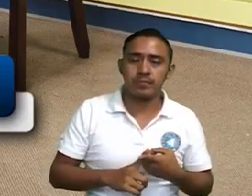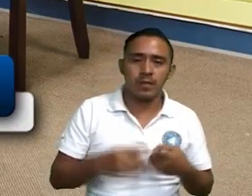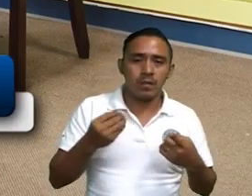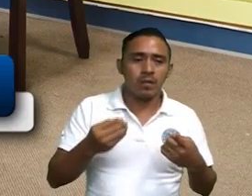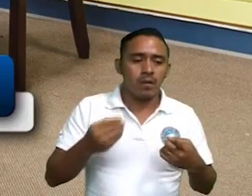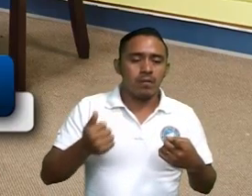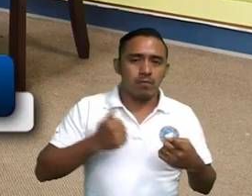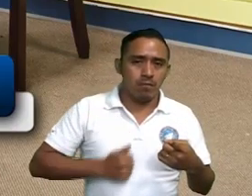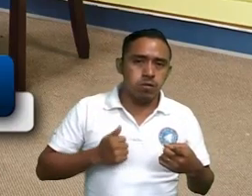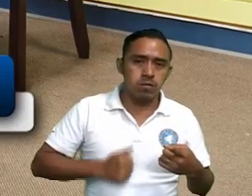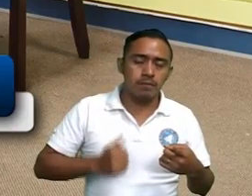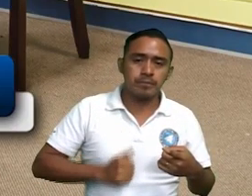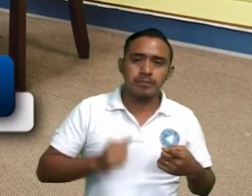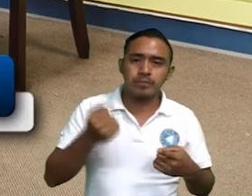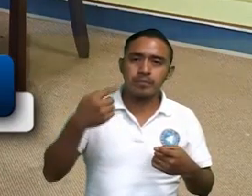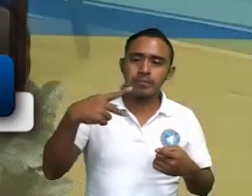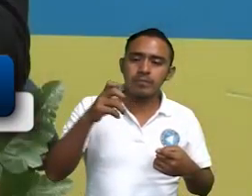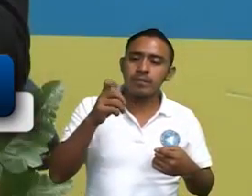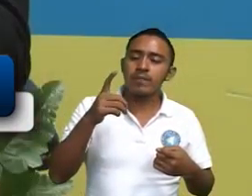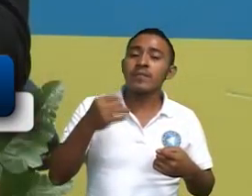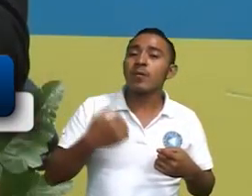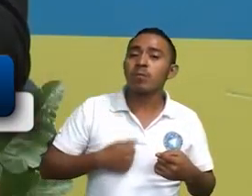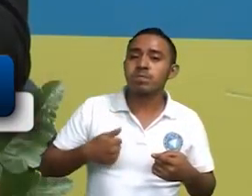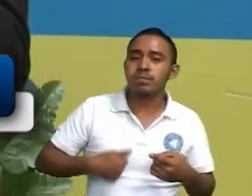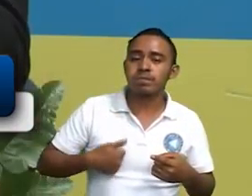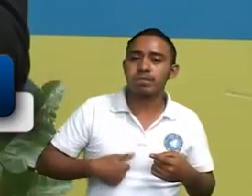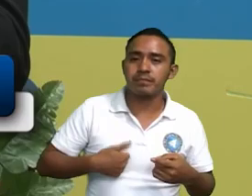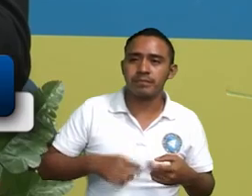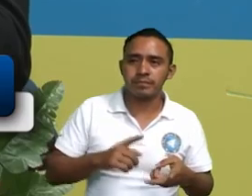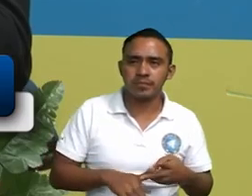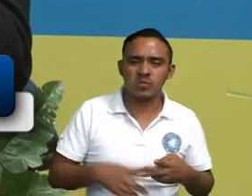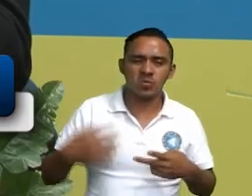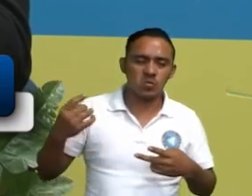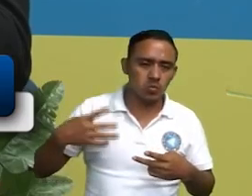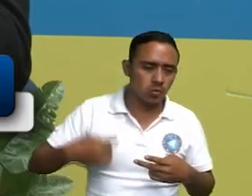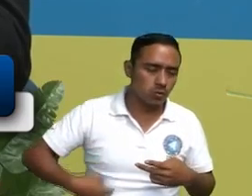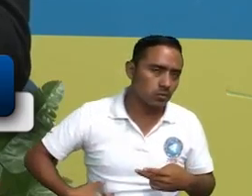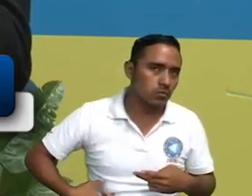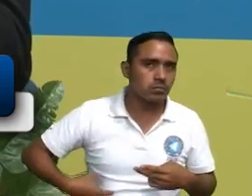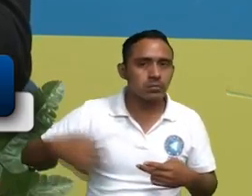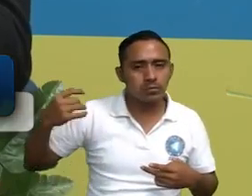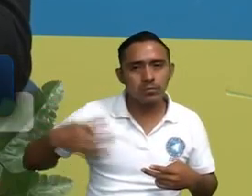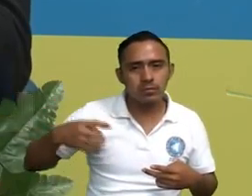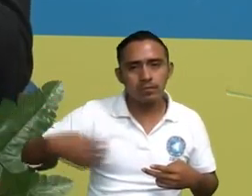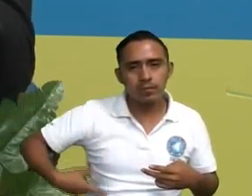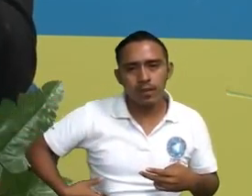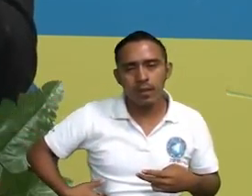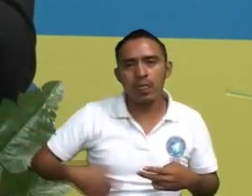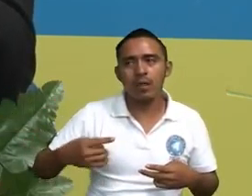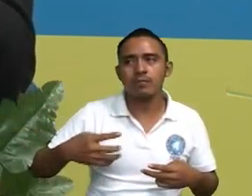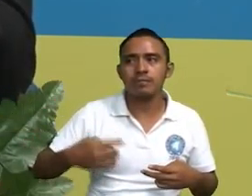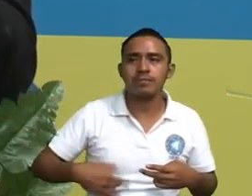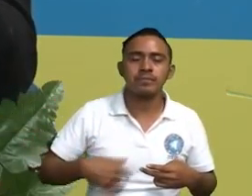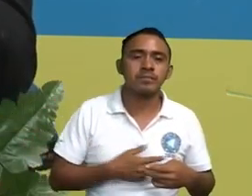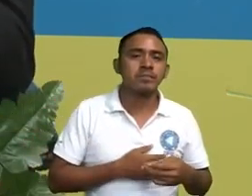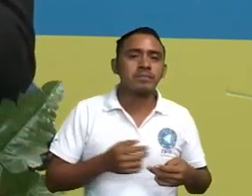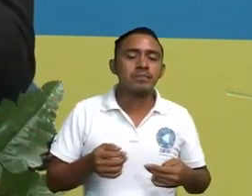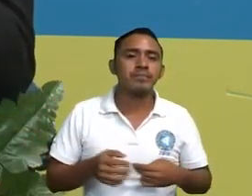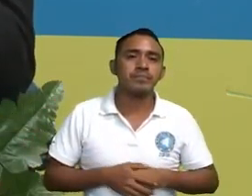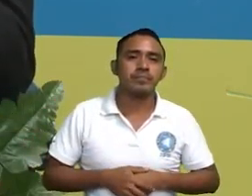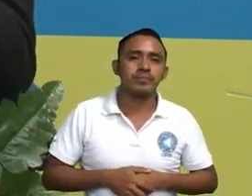repetición, que son los dolores que aparecen clásicos, ¿no? Después de comer. Son bien agudos. Son intensos, además. El paciente no tiene